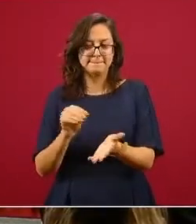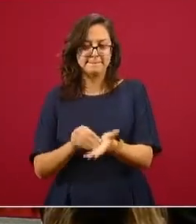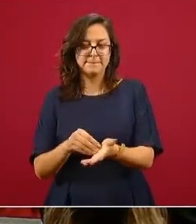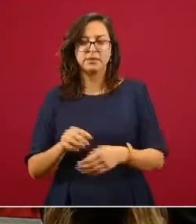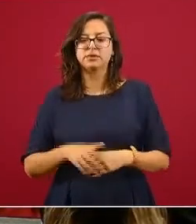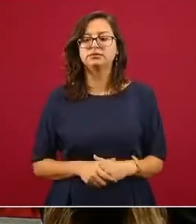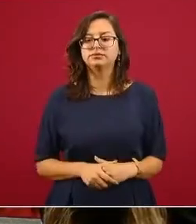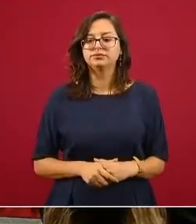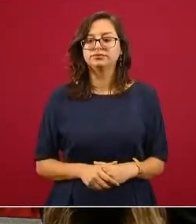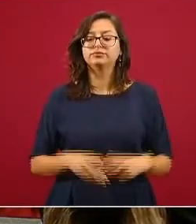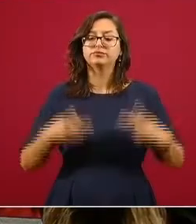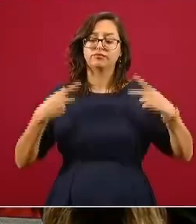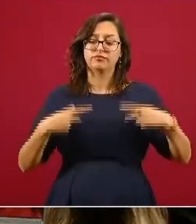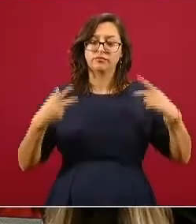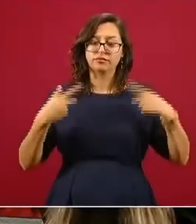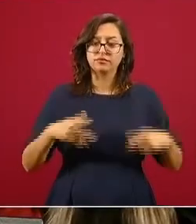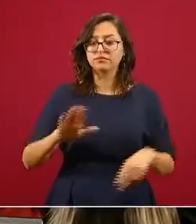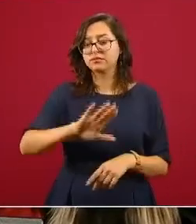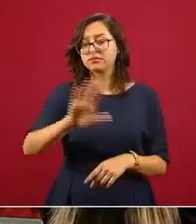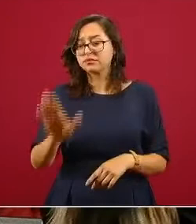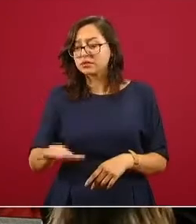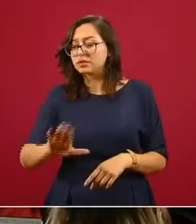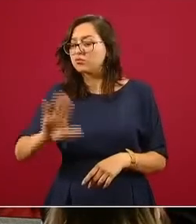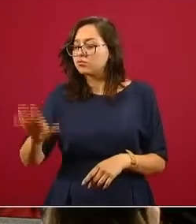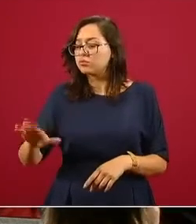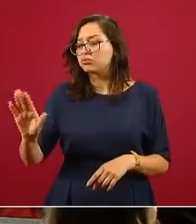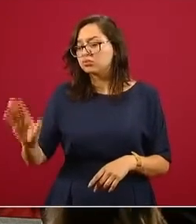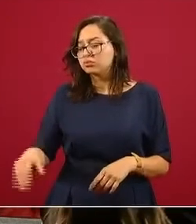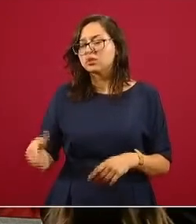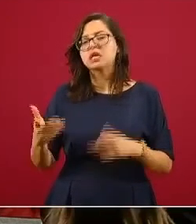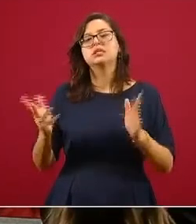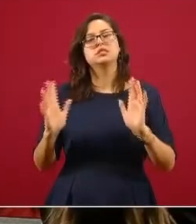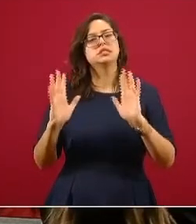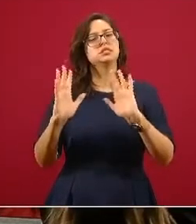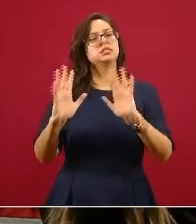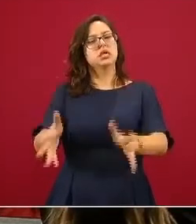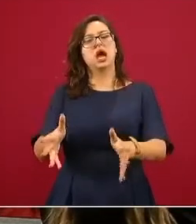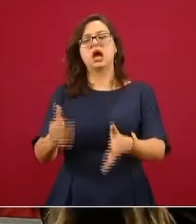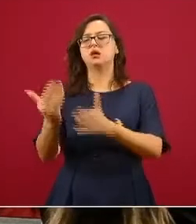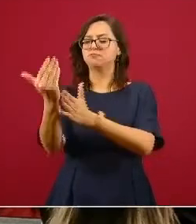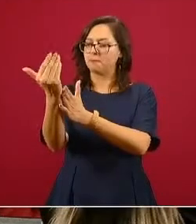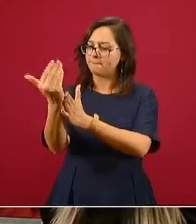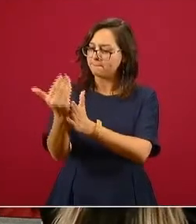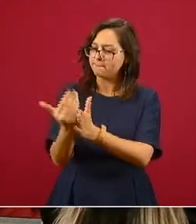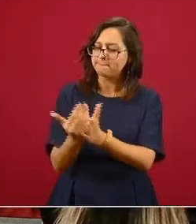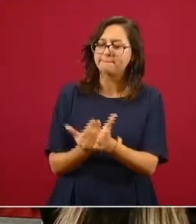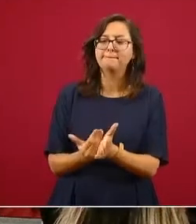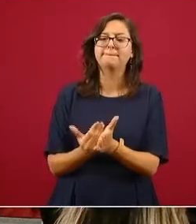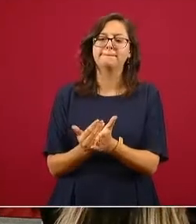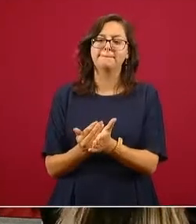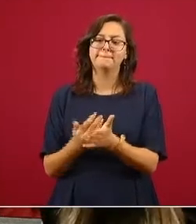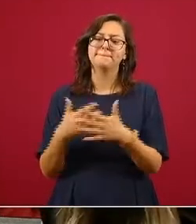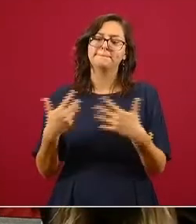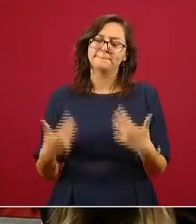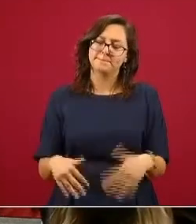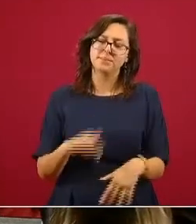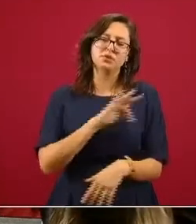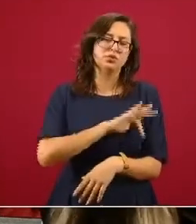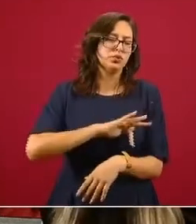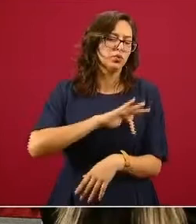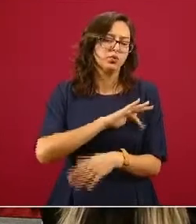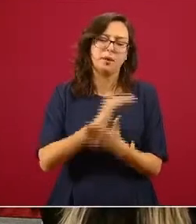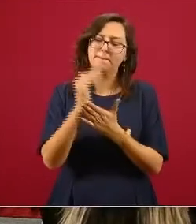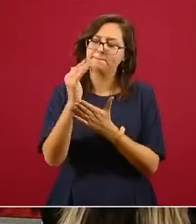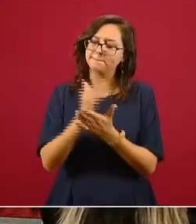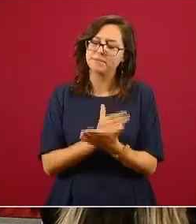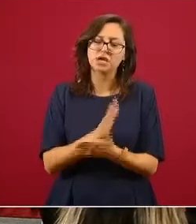México. Las defunciones también, felizmente ya con una tendencia descendente en las últimas 3